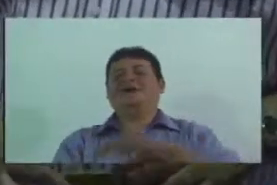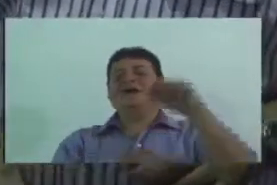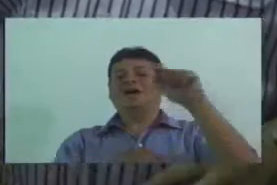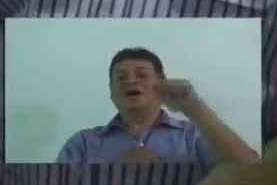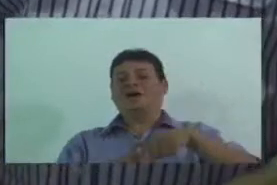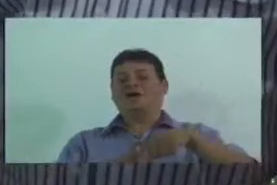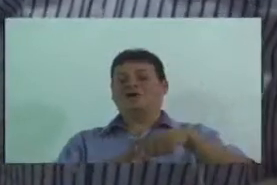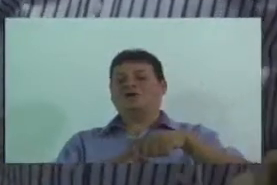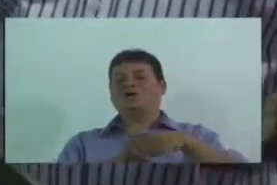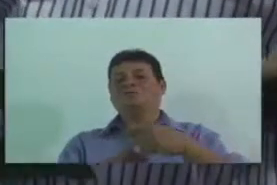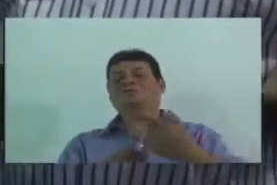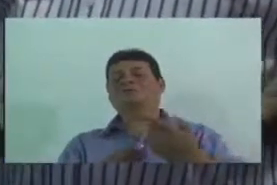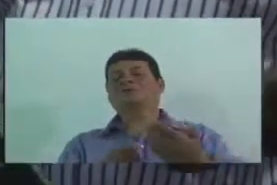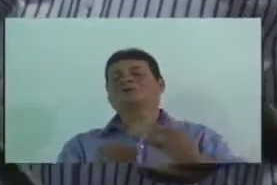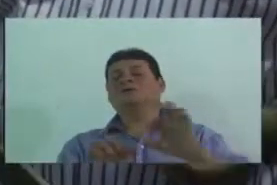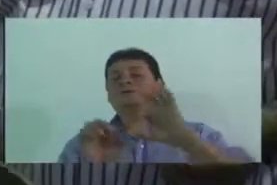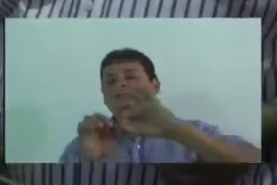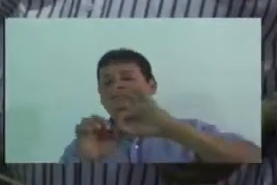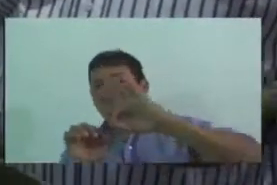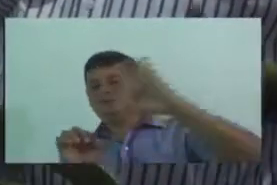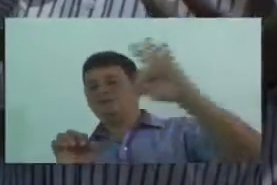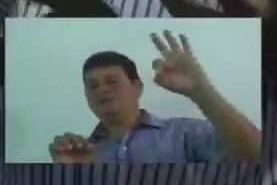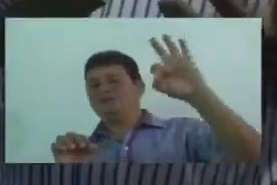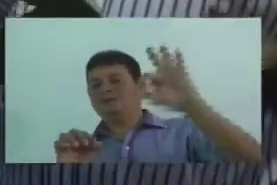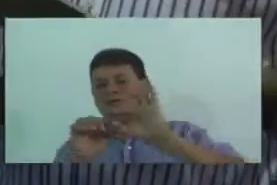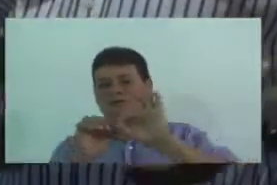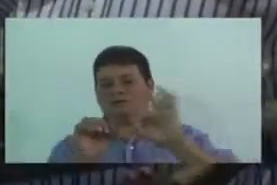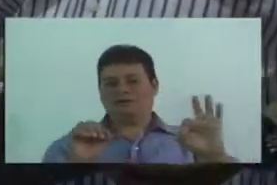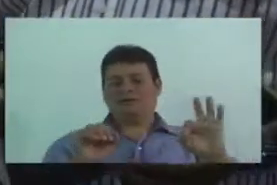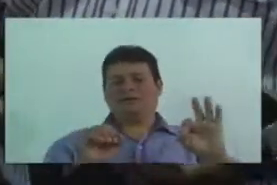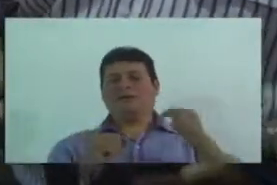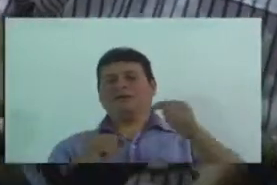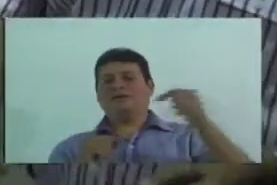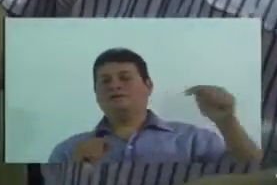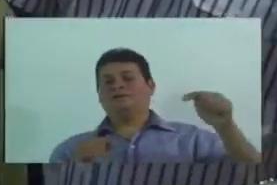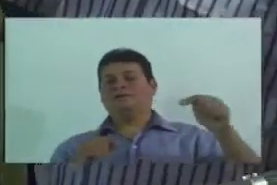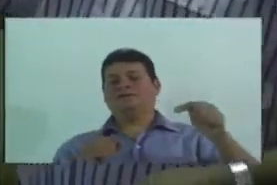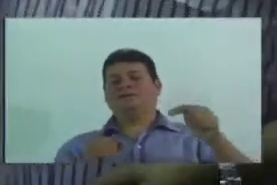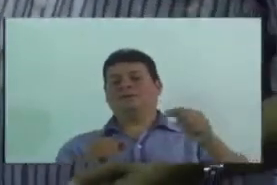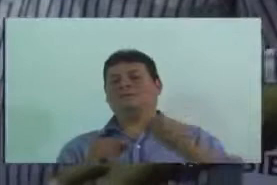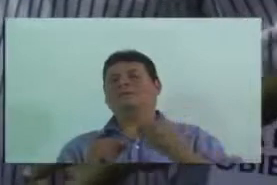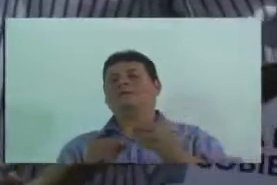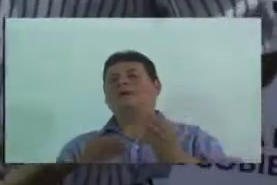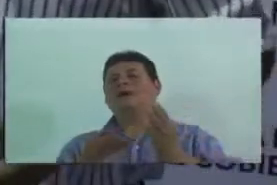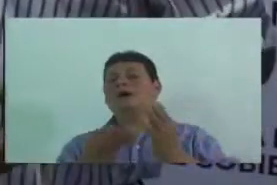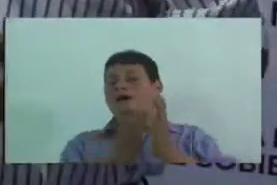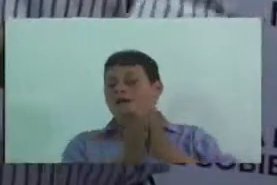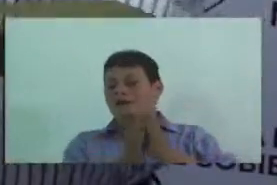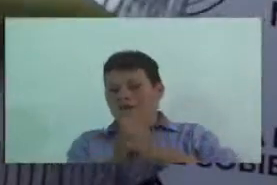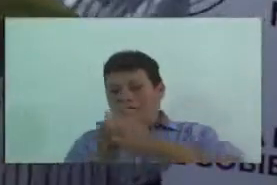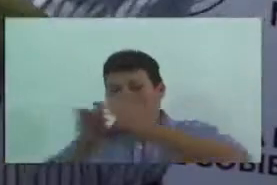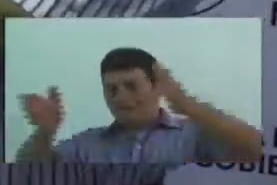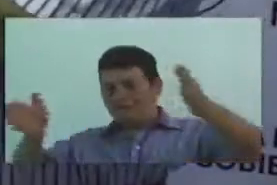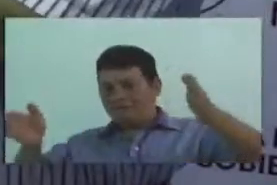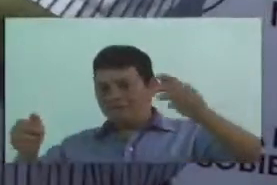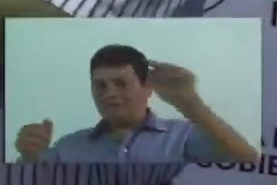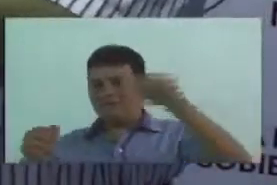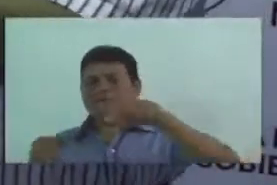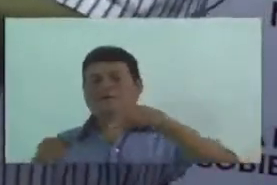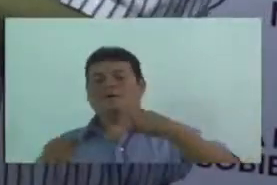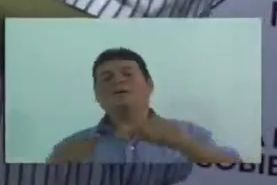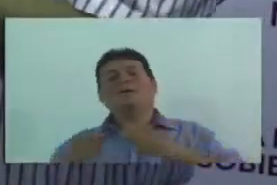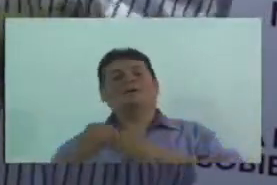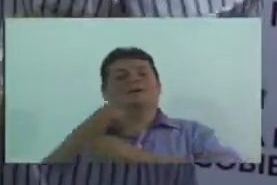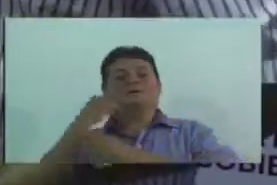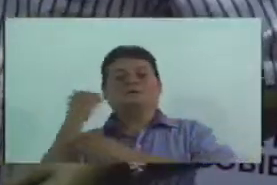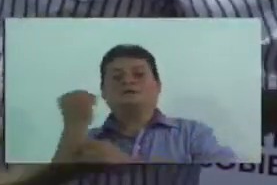Medición de un ángulo. ¿Cómo procedemos a la medición de un ángulo? Para eso es necesario contar con un aparato